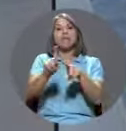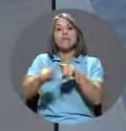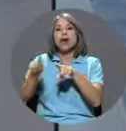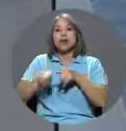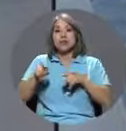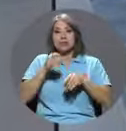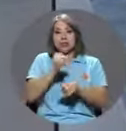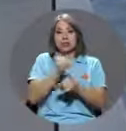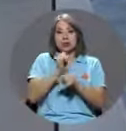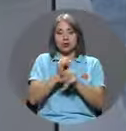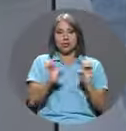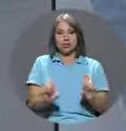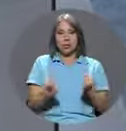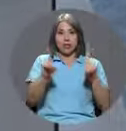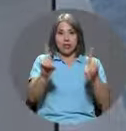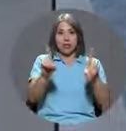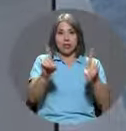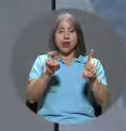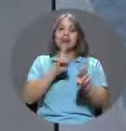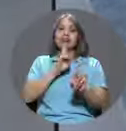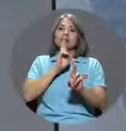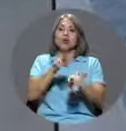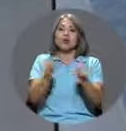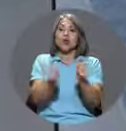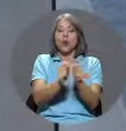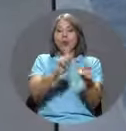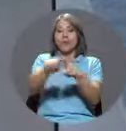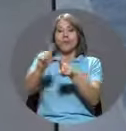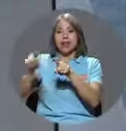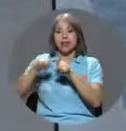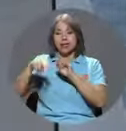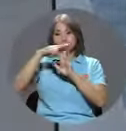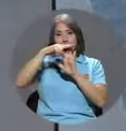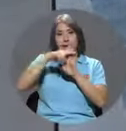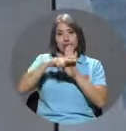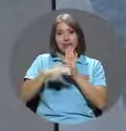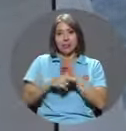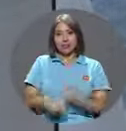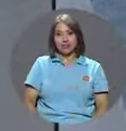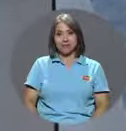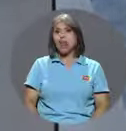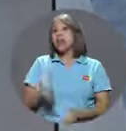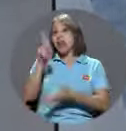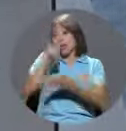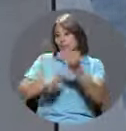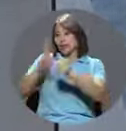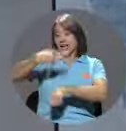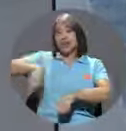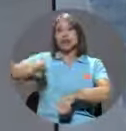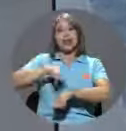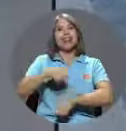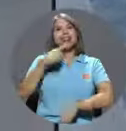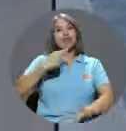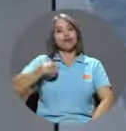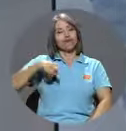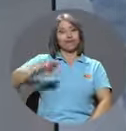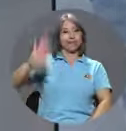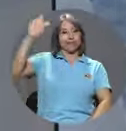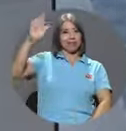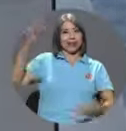de educación, están respondiendo con sus diferentes normativas de Universidad Nacional, pues una vez más dijo presente y